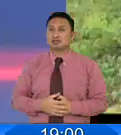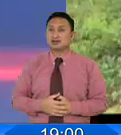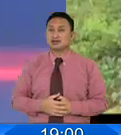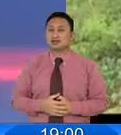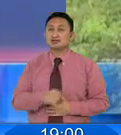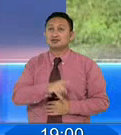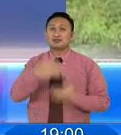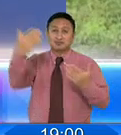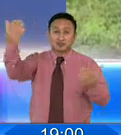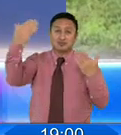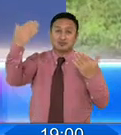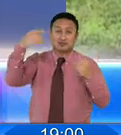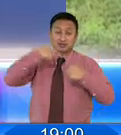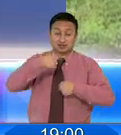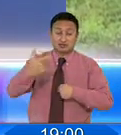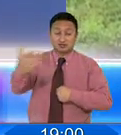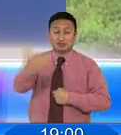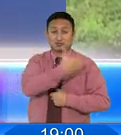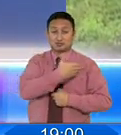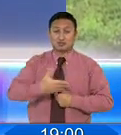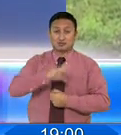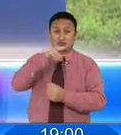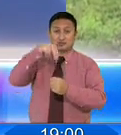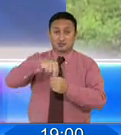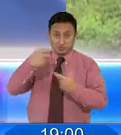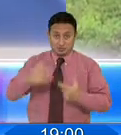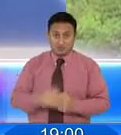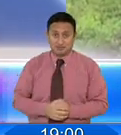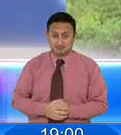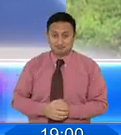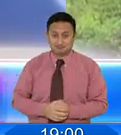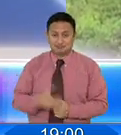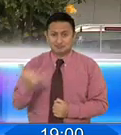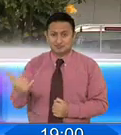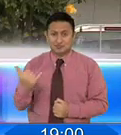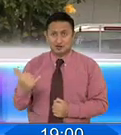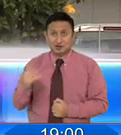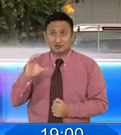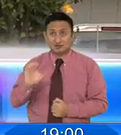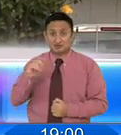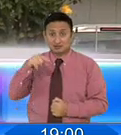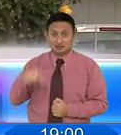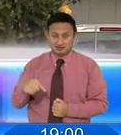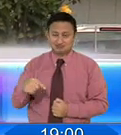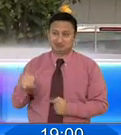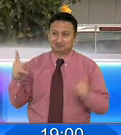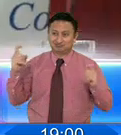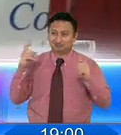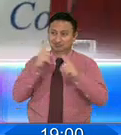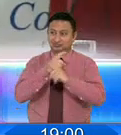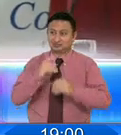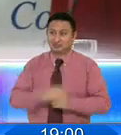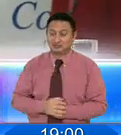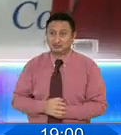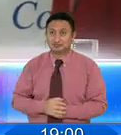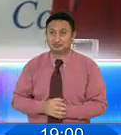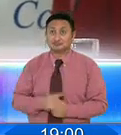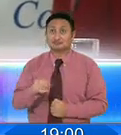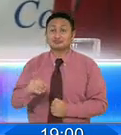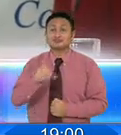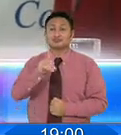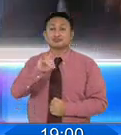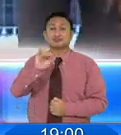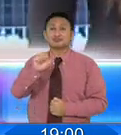de su precandidatura a la presidencia de la República complica el trabajo del Consejo Nacional Electoral. Diana Tamaín, presidenta del